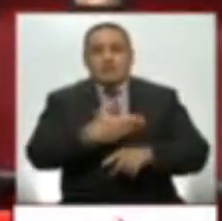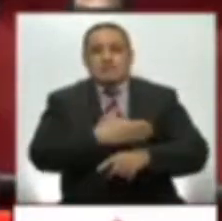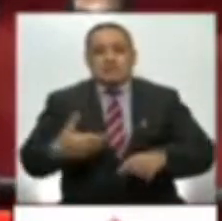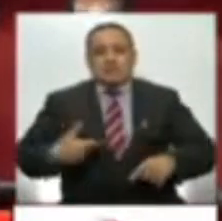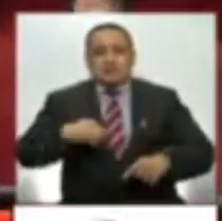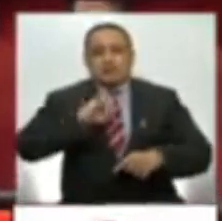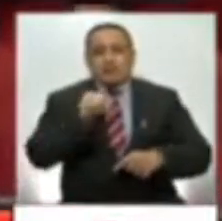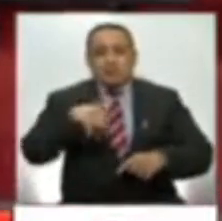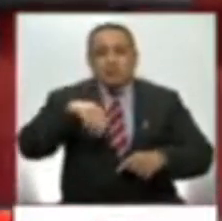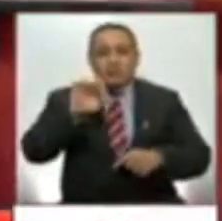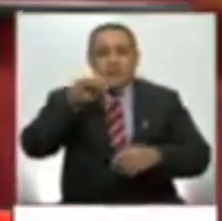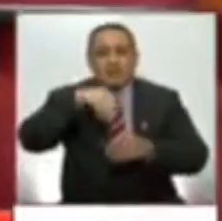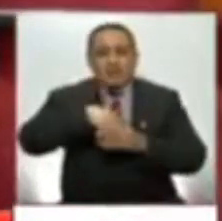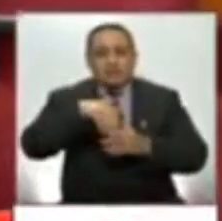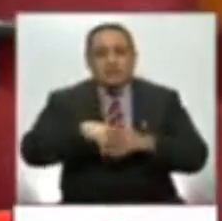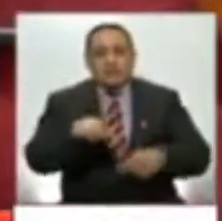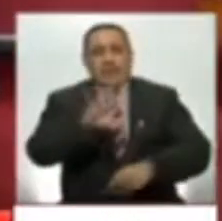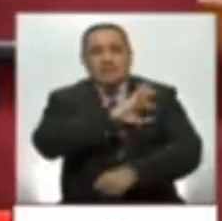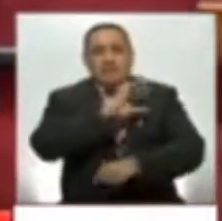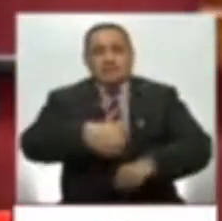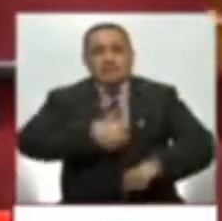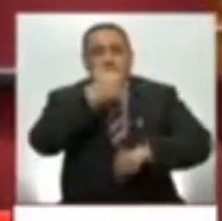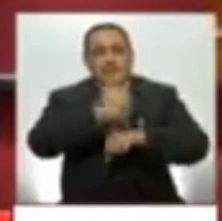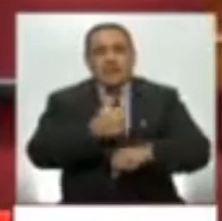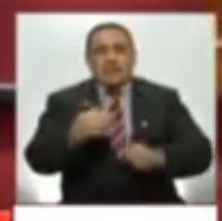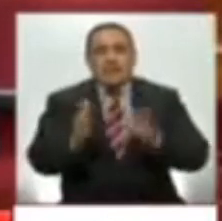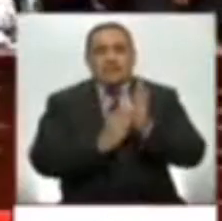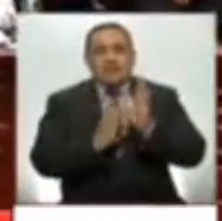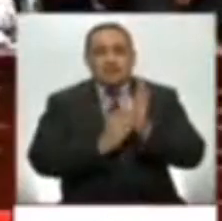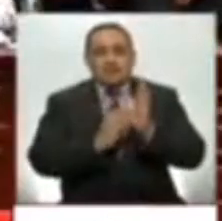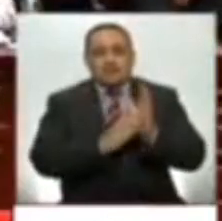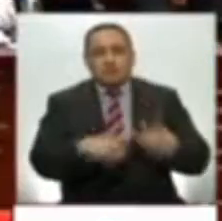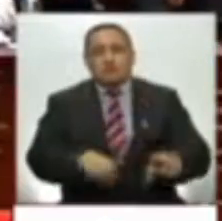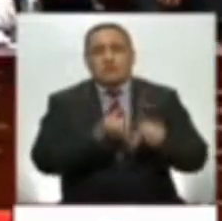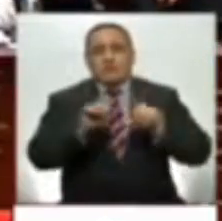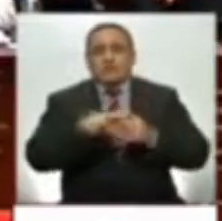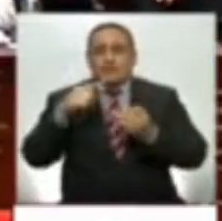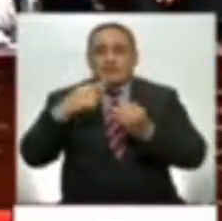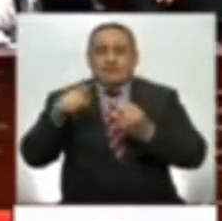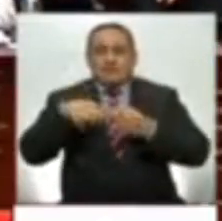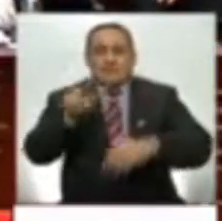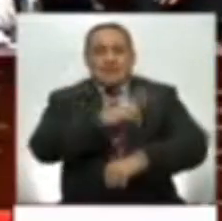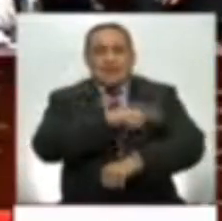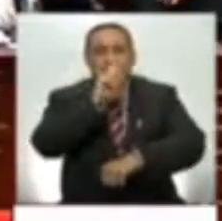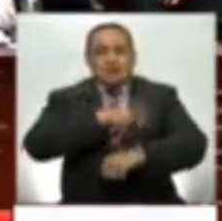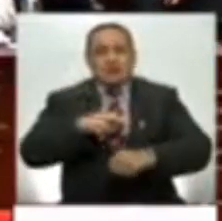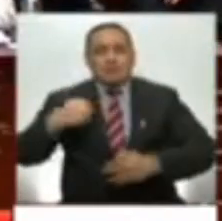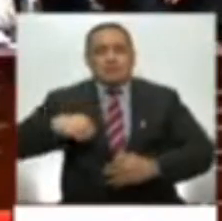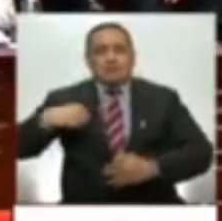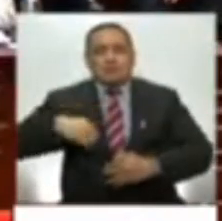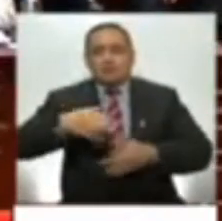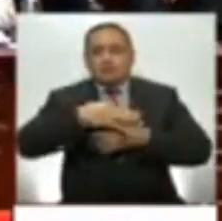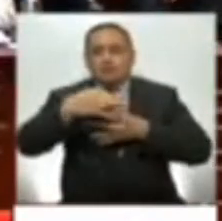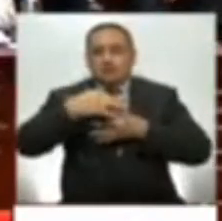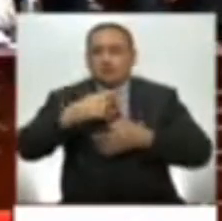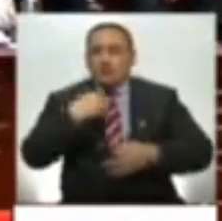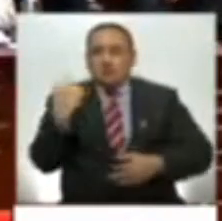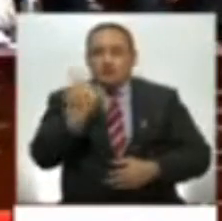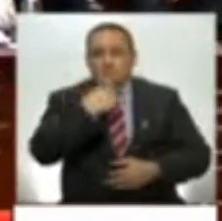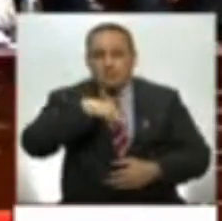Jurado Nacional de Elecciones, al fiscal de la Nación, al defensor del pueblo, a las instancias regionales y a las municipales provinciales del